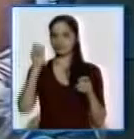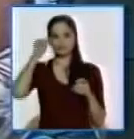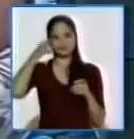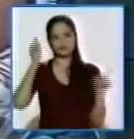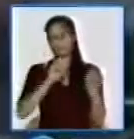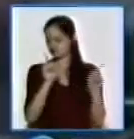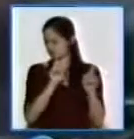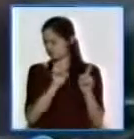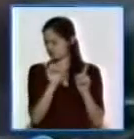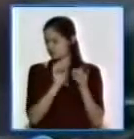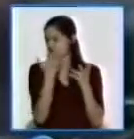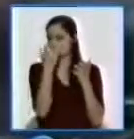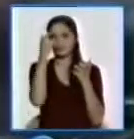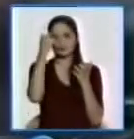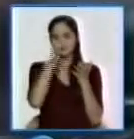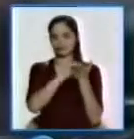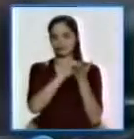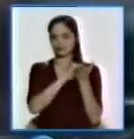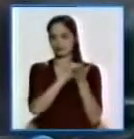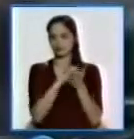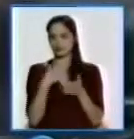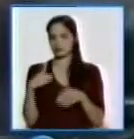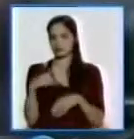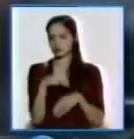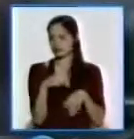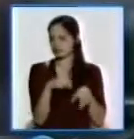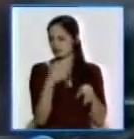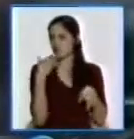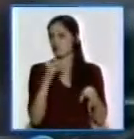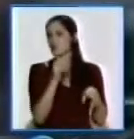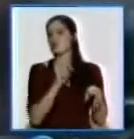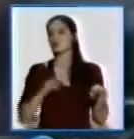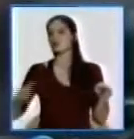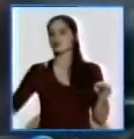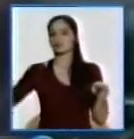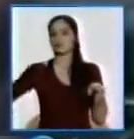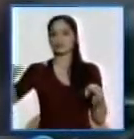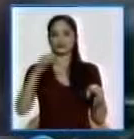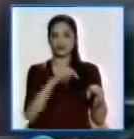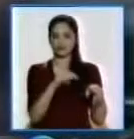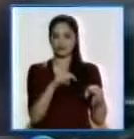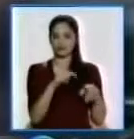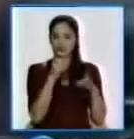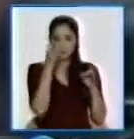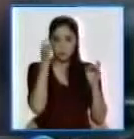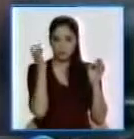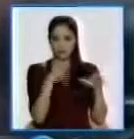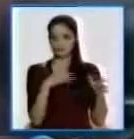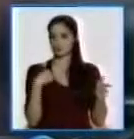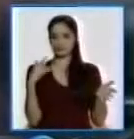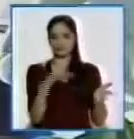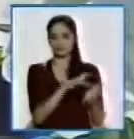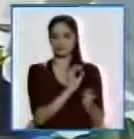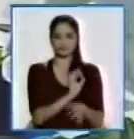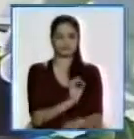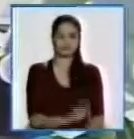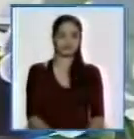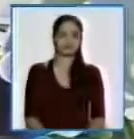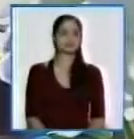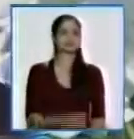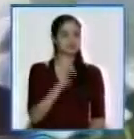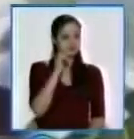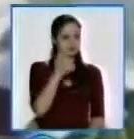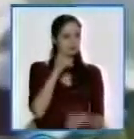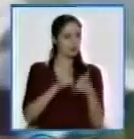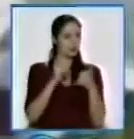procura borrar. Yo ni paso por ahí. Ese sitio no, eso es horrible. No, yo allá no. Espere